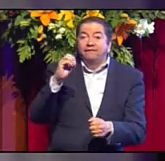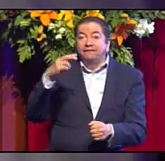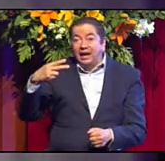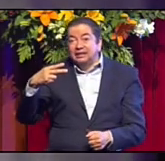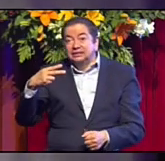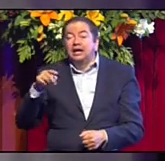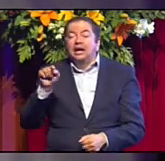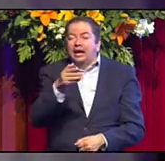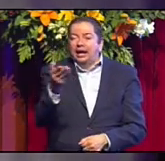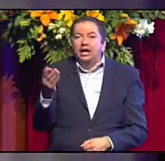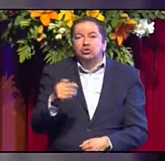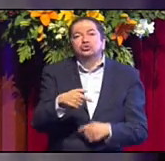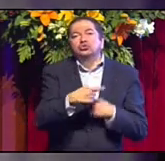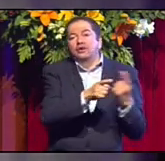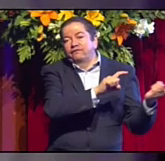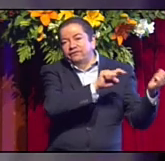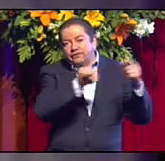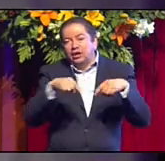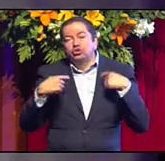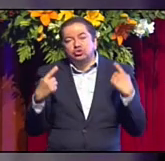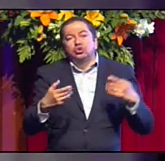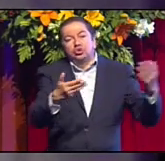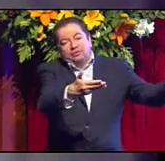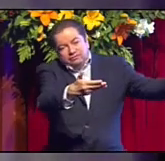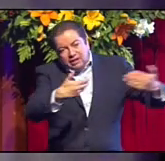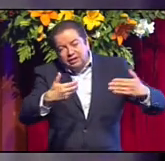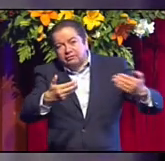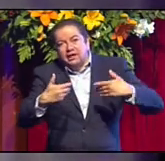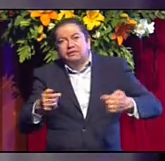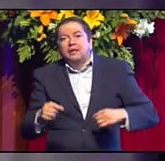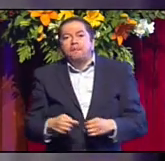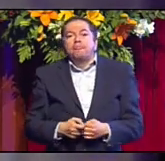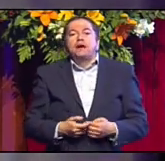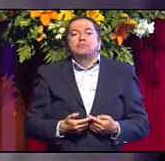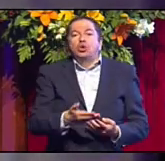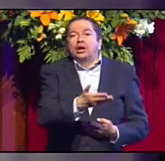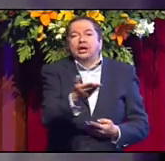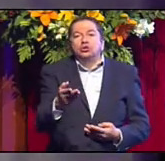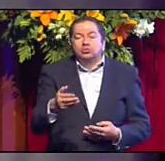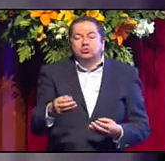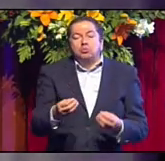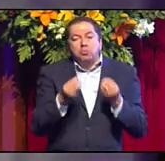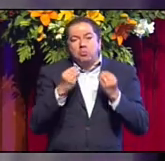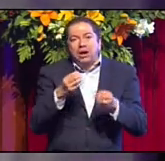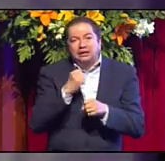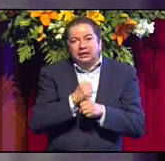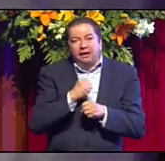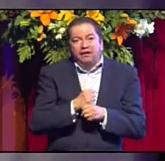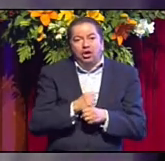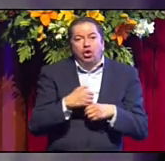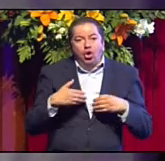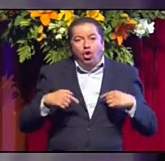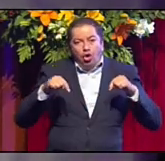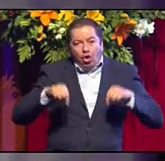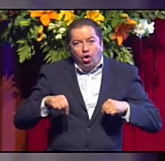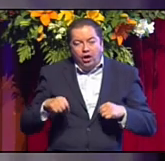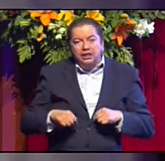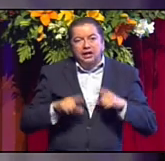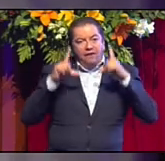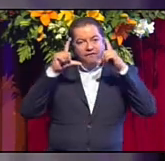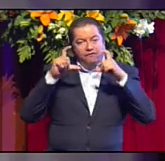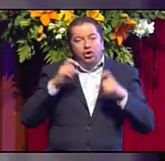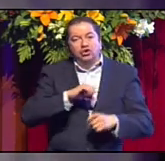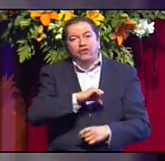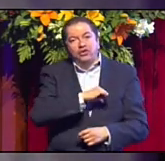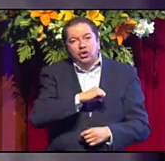recibimos con los brazos abiertos, les dimos todas las posibilidades de hacer un buen trabajo acá. Hoy día le entregamos una fotografía de Vicuña, si bien te